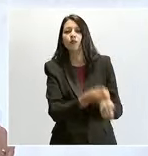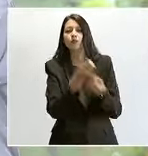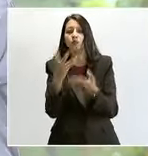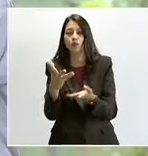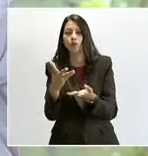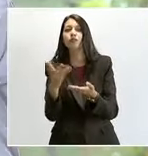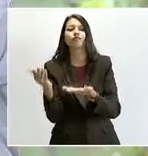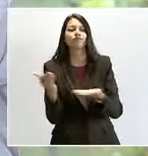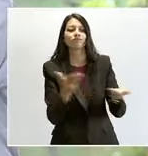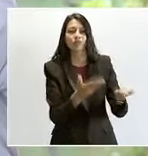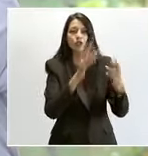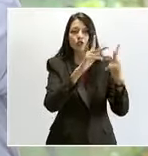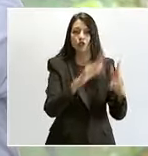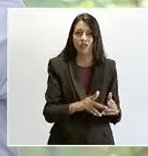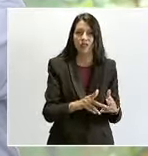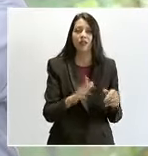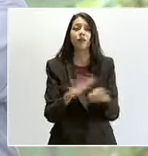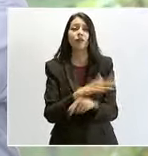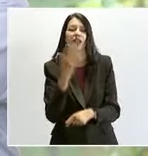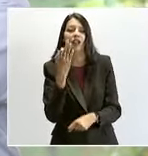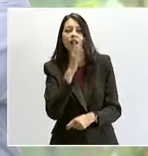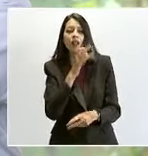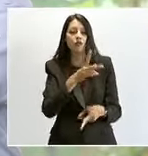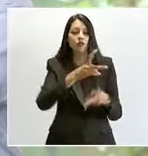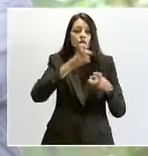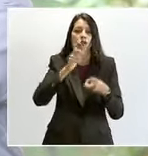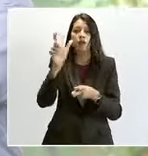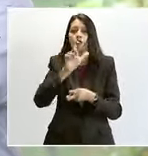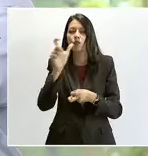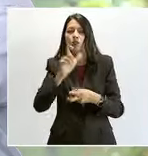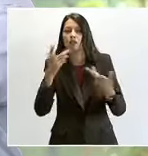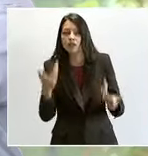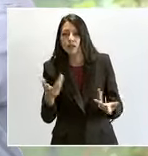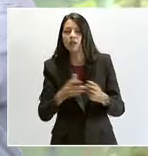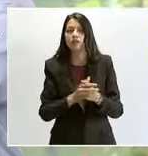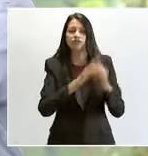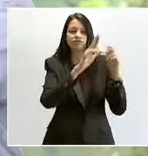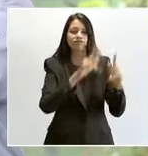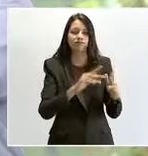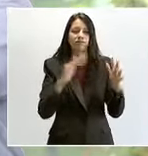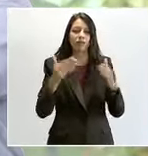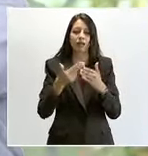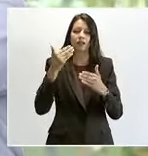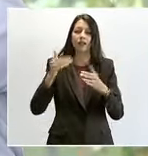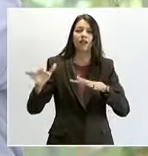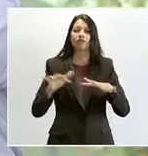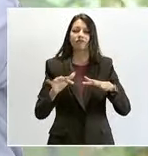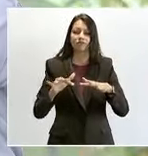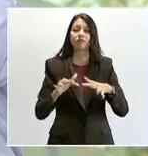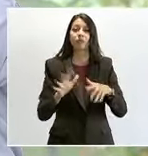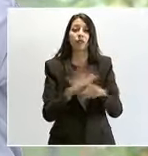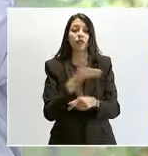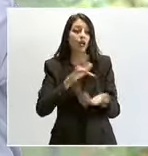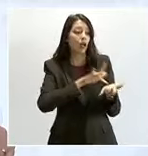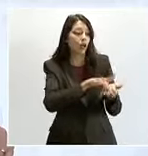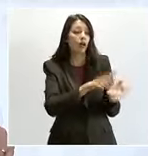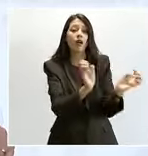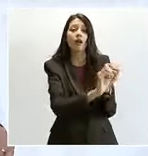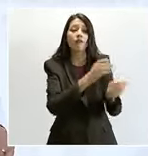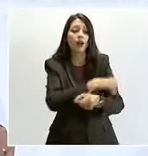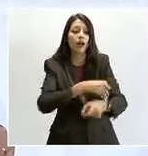después de los desastres porque el apoyo no llegaba a los necesitados a las familias